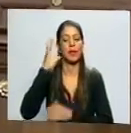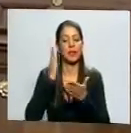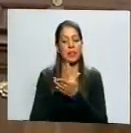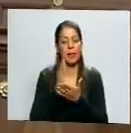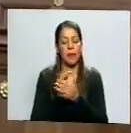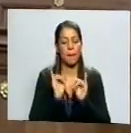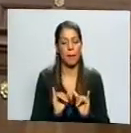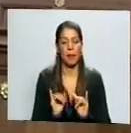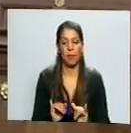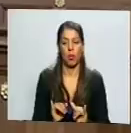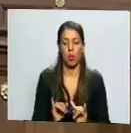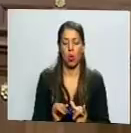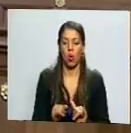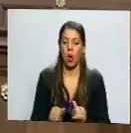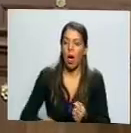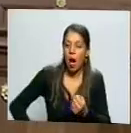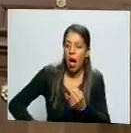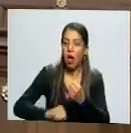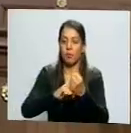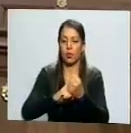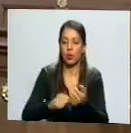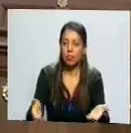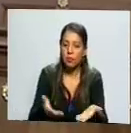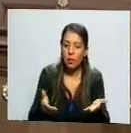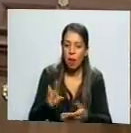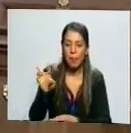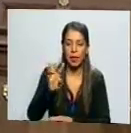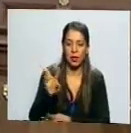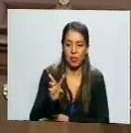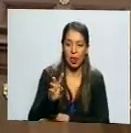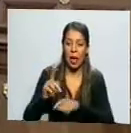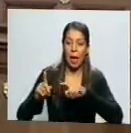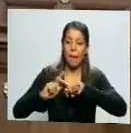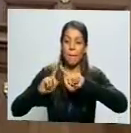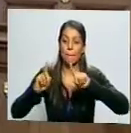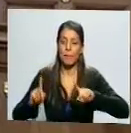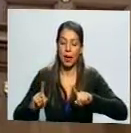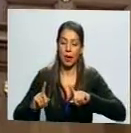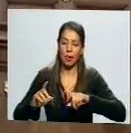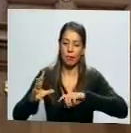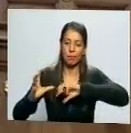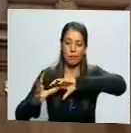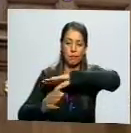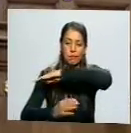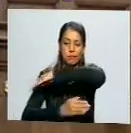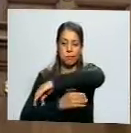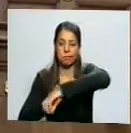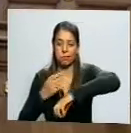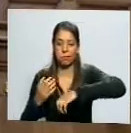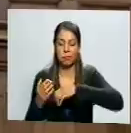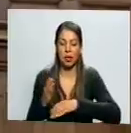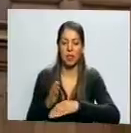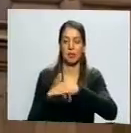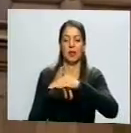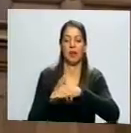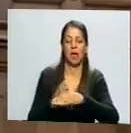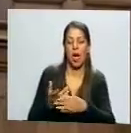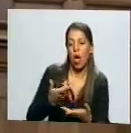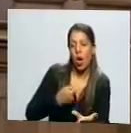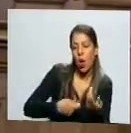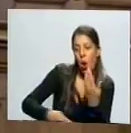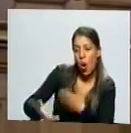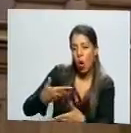que hay que apalancar el desarrollo nacional, pero se trastocaba el proceso en la fase de